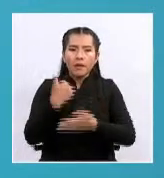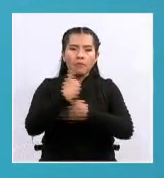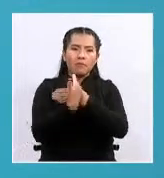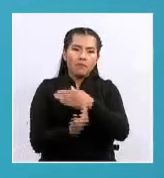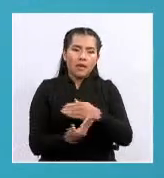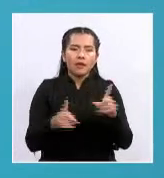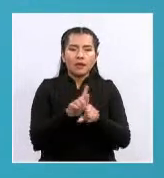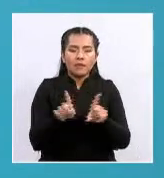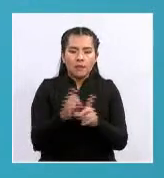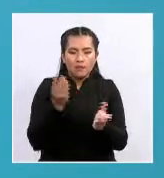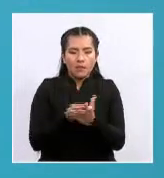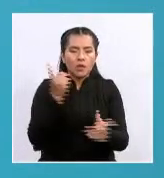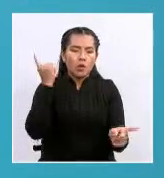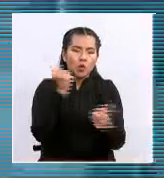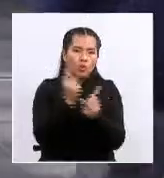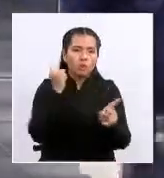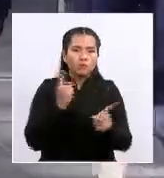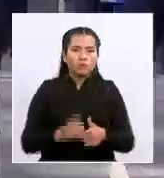para todos los bolivianos.